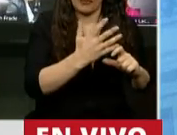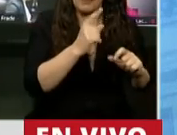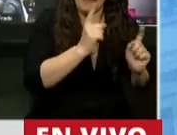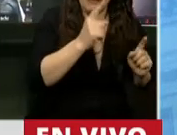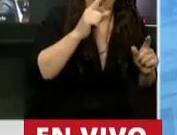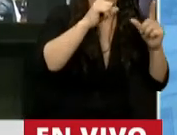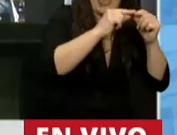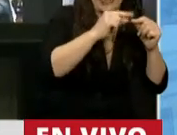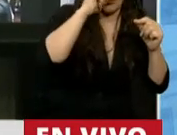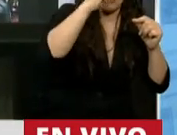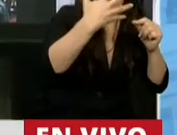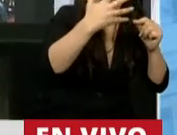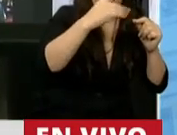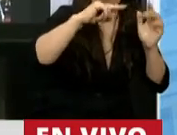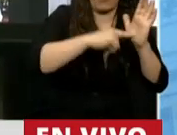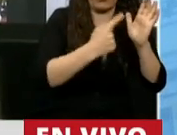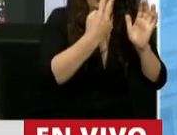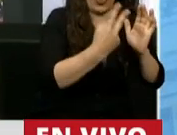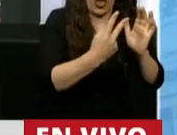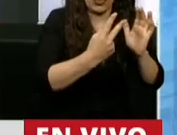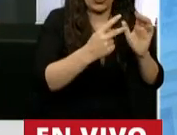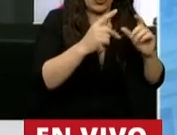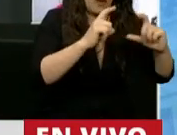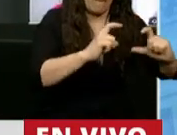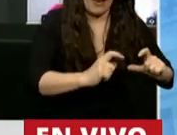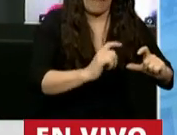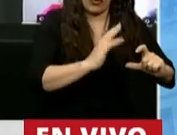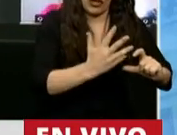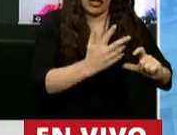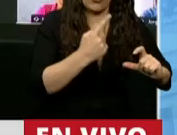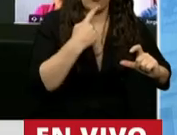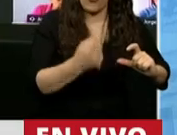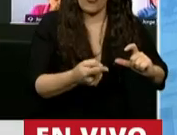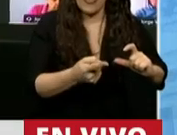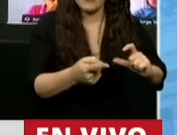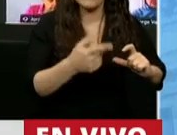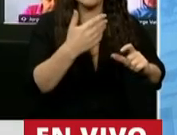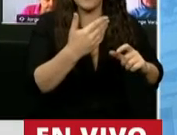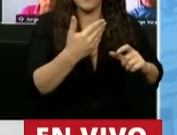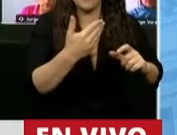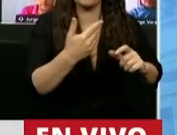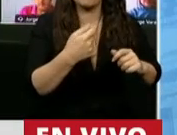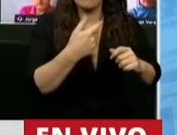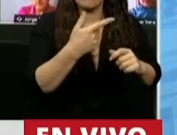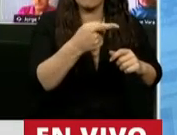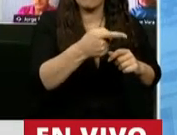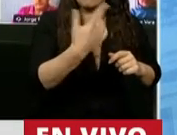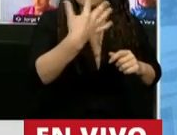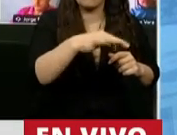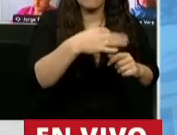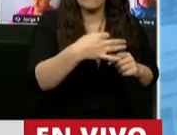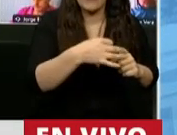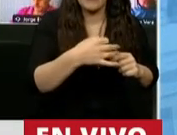75 cuando dice que no habrá transferencia de competencias servicios o funciones sin la respectiva